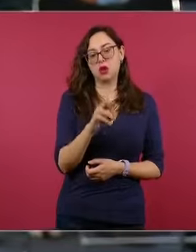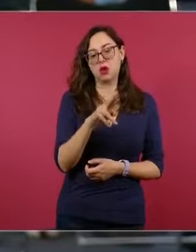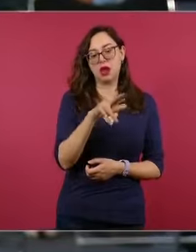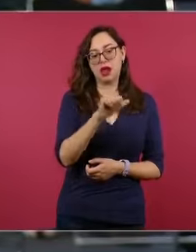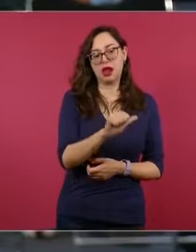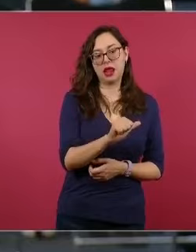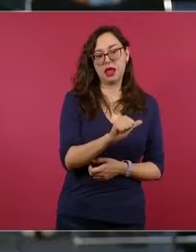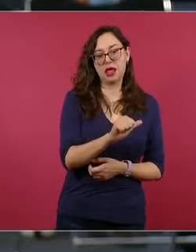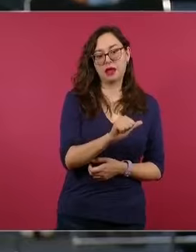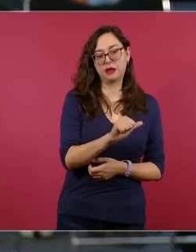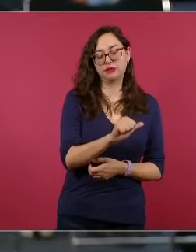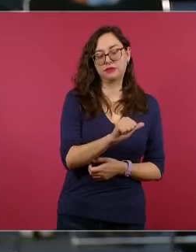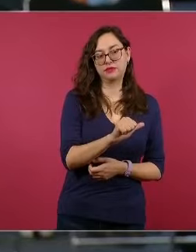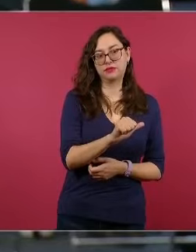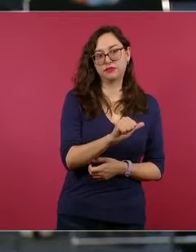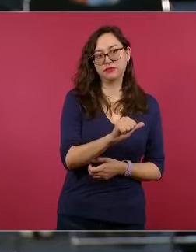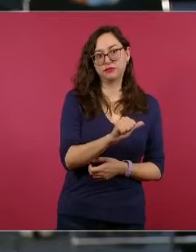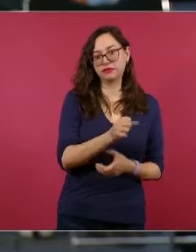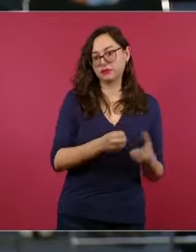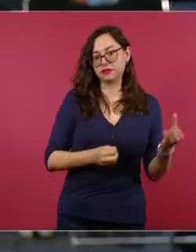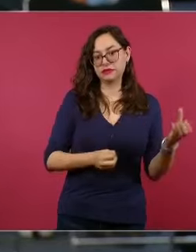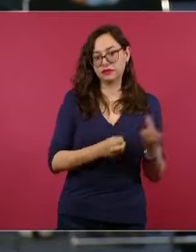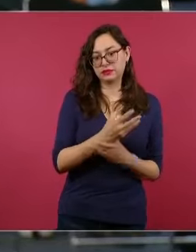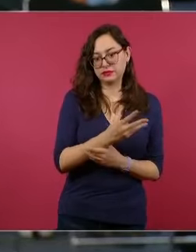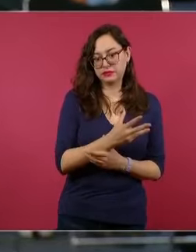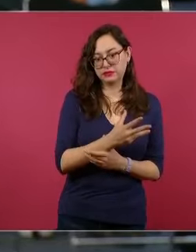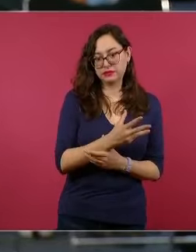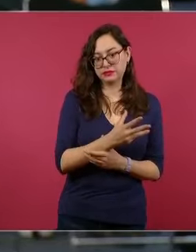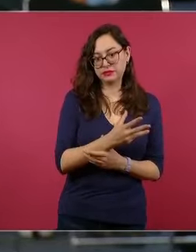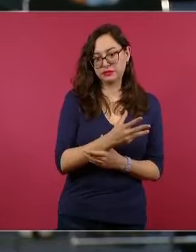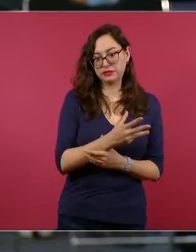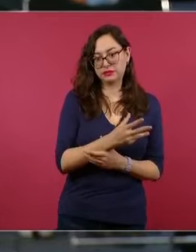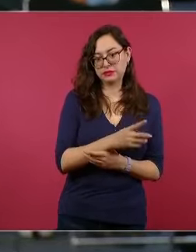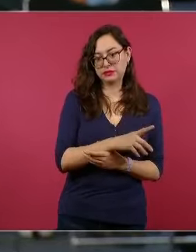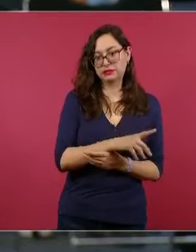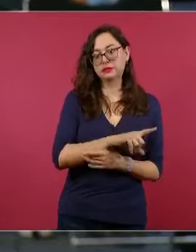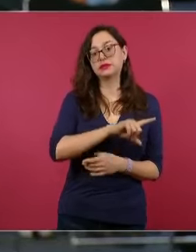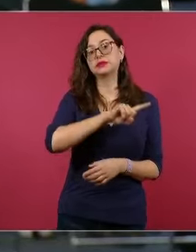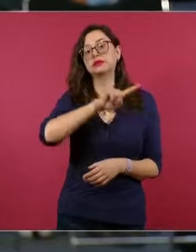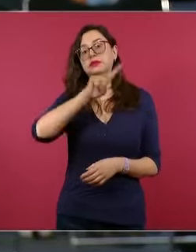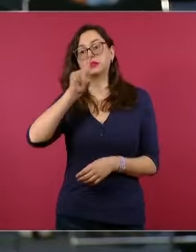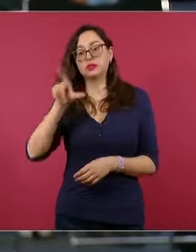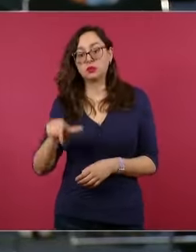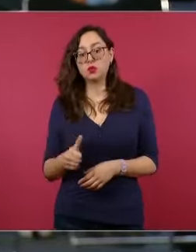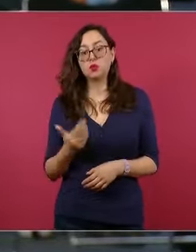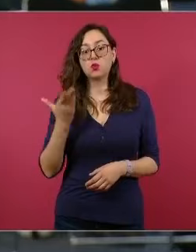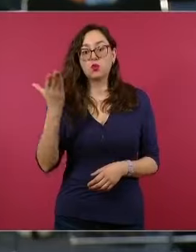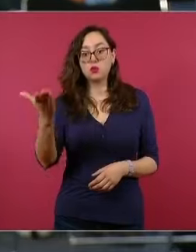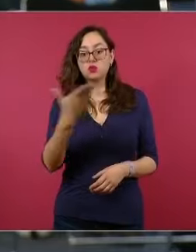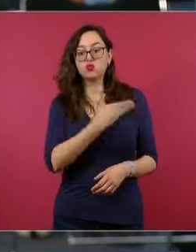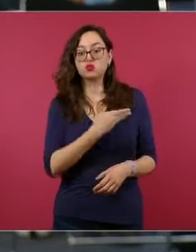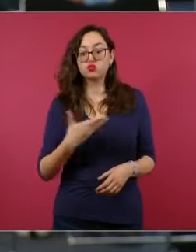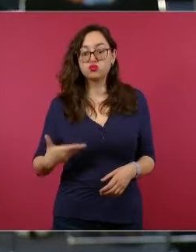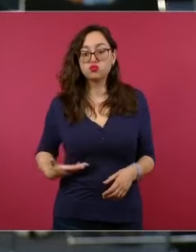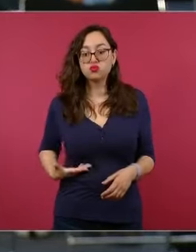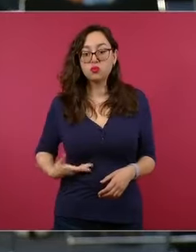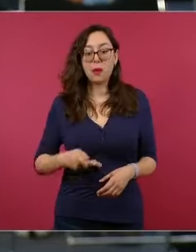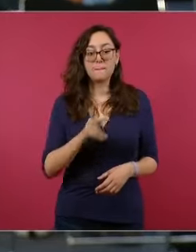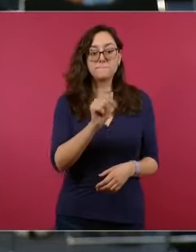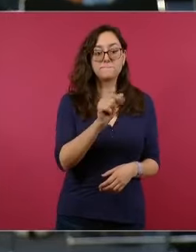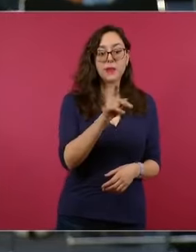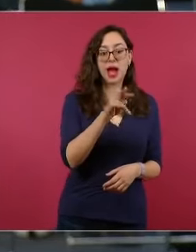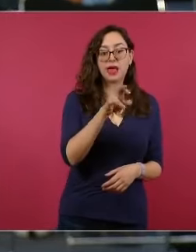Y padres salió de la cárcel dos meses después de que usted entró y sigue sin ser